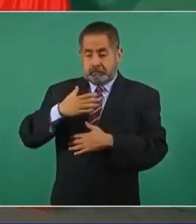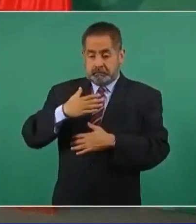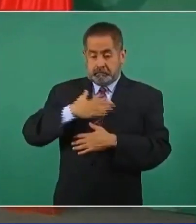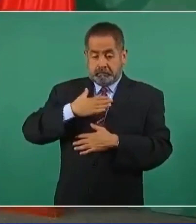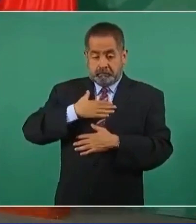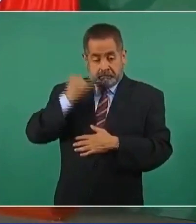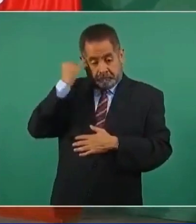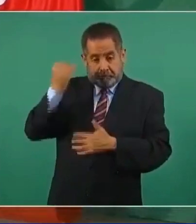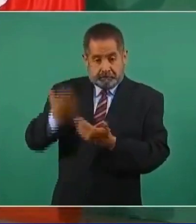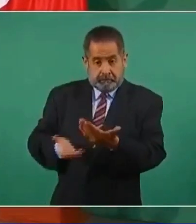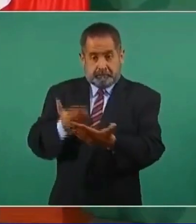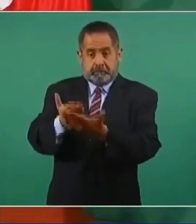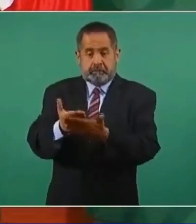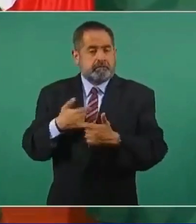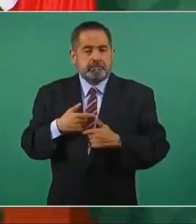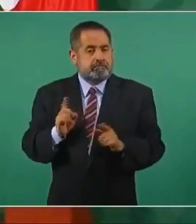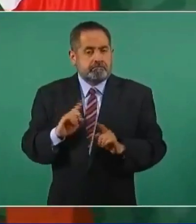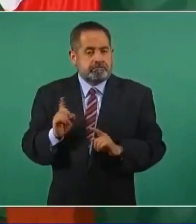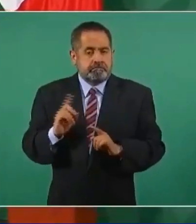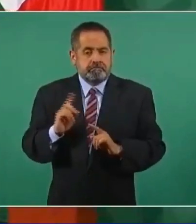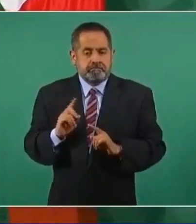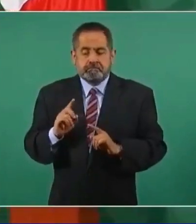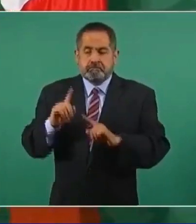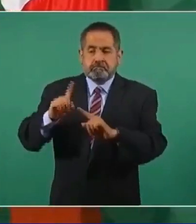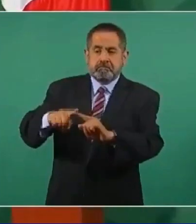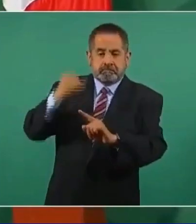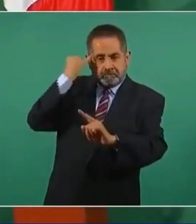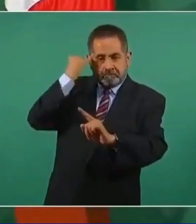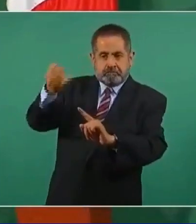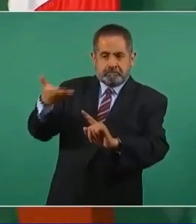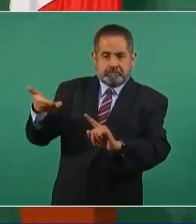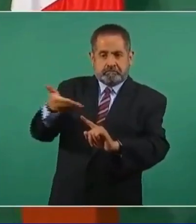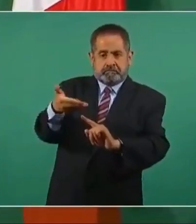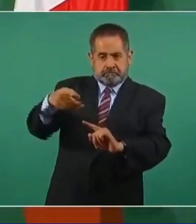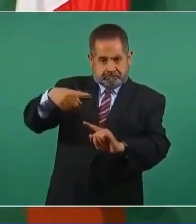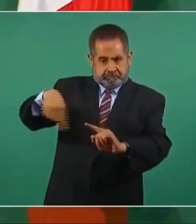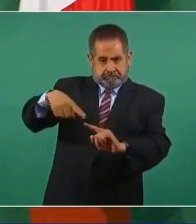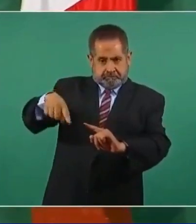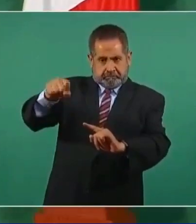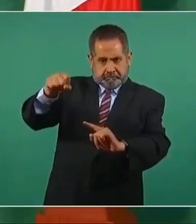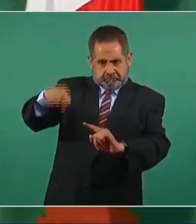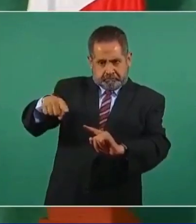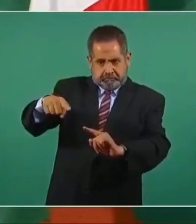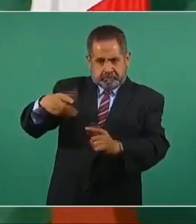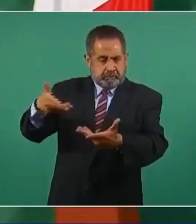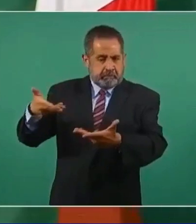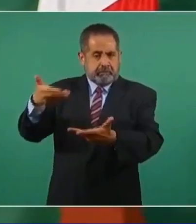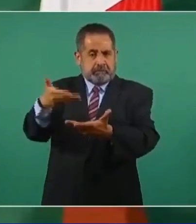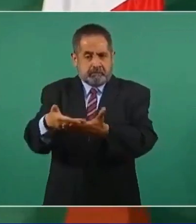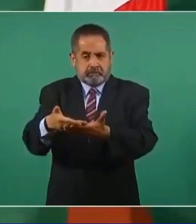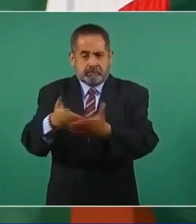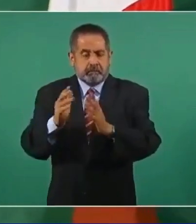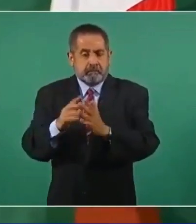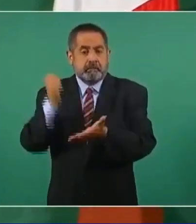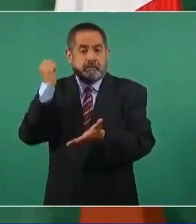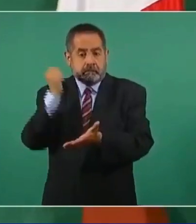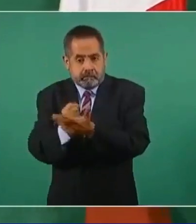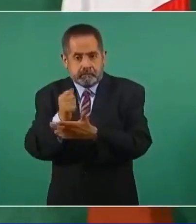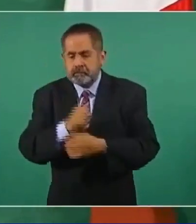del Ejecutivo, es una propuesta de los legisladores y todavía no se